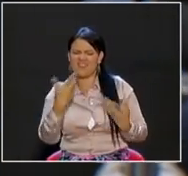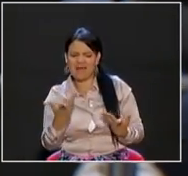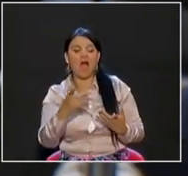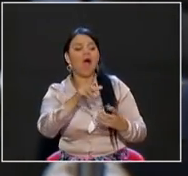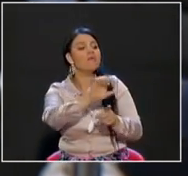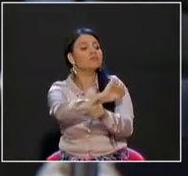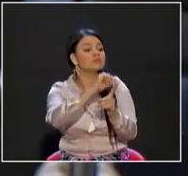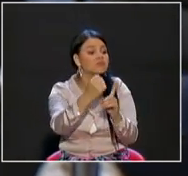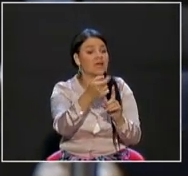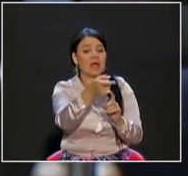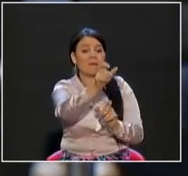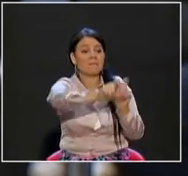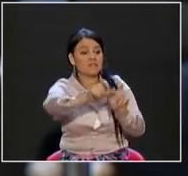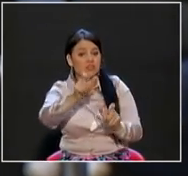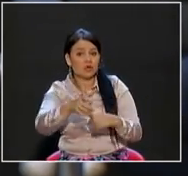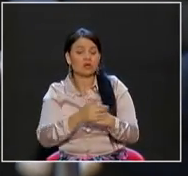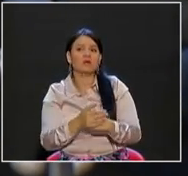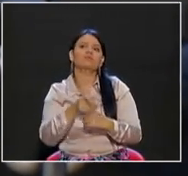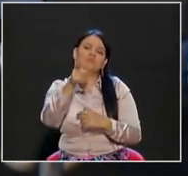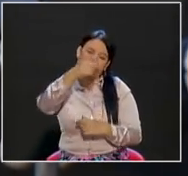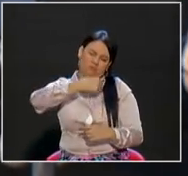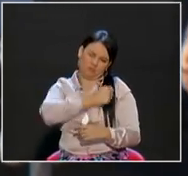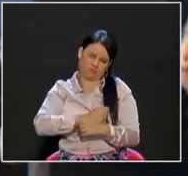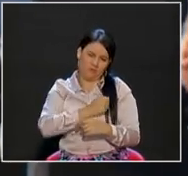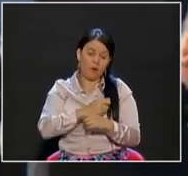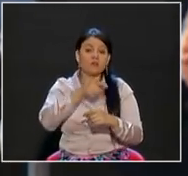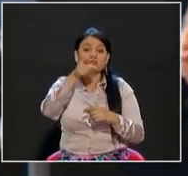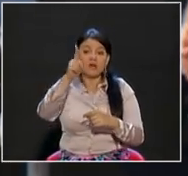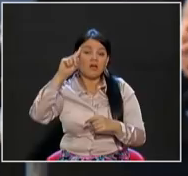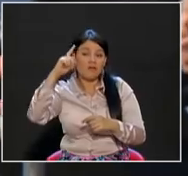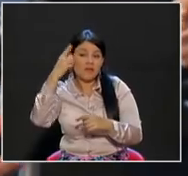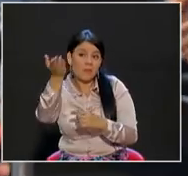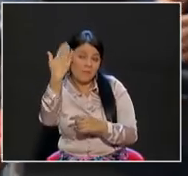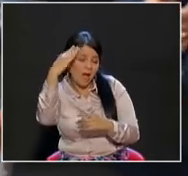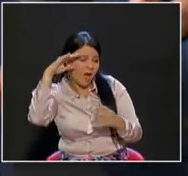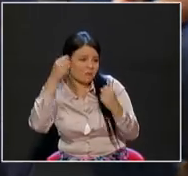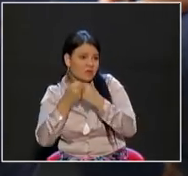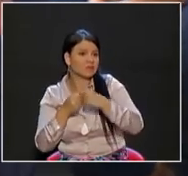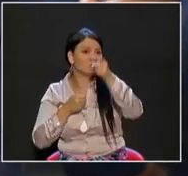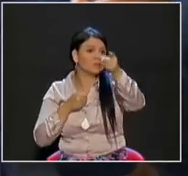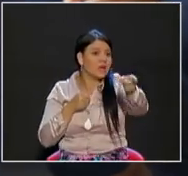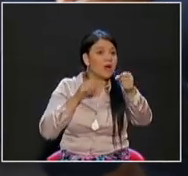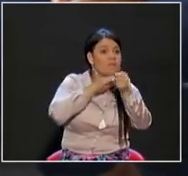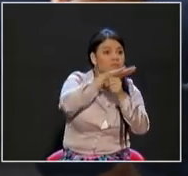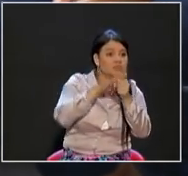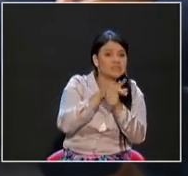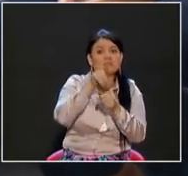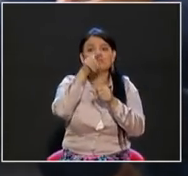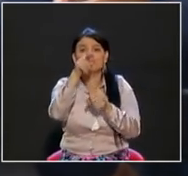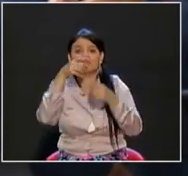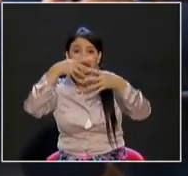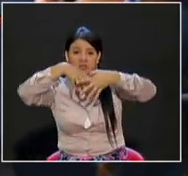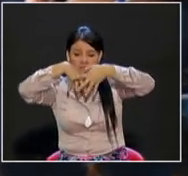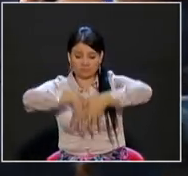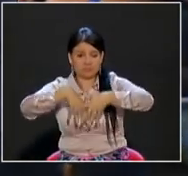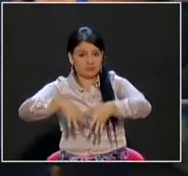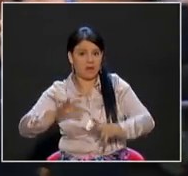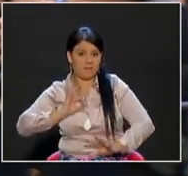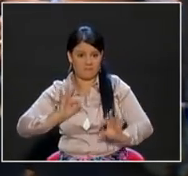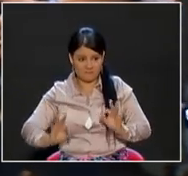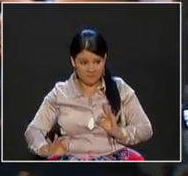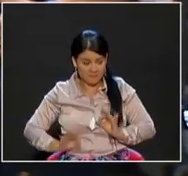a los elementos al municipio por supuesto a la gobernación a las fuerzas de armadas a la policía a la fiscalía